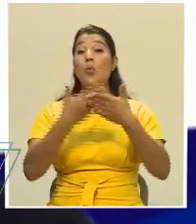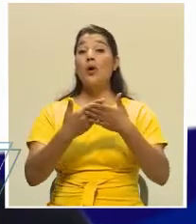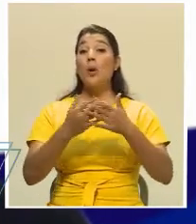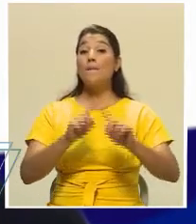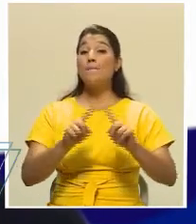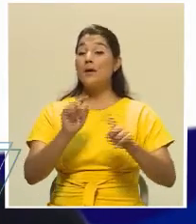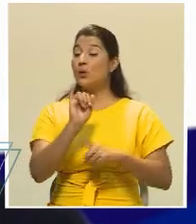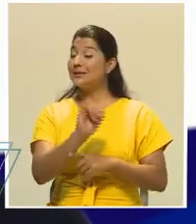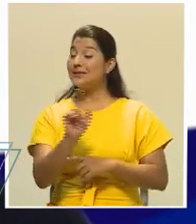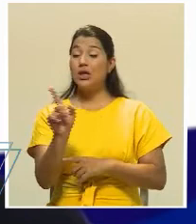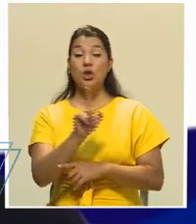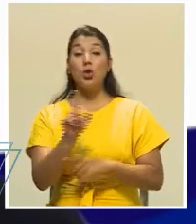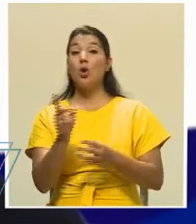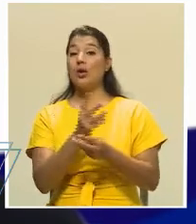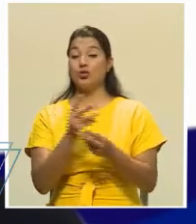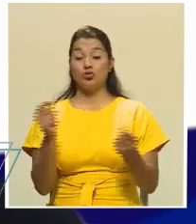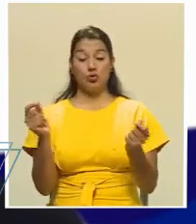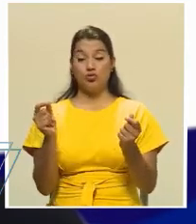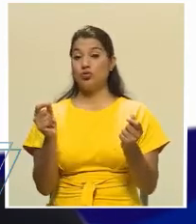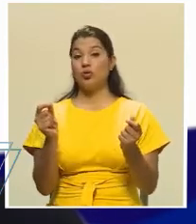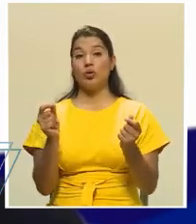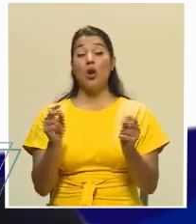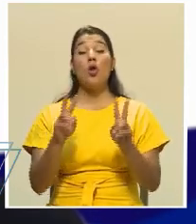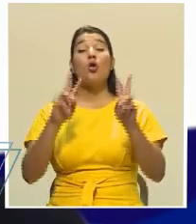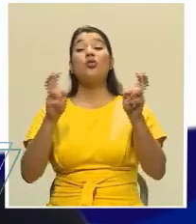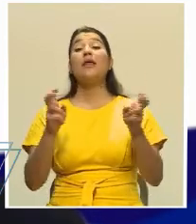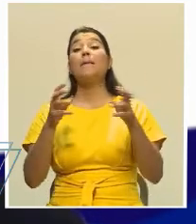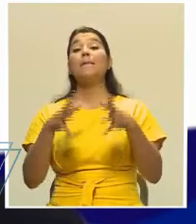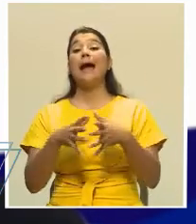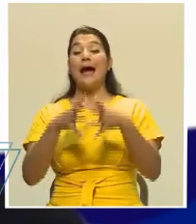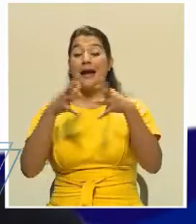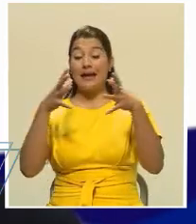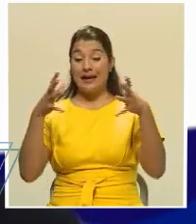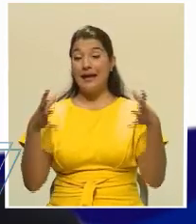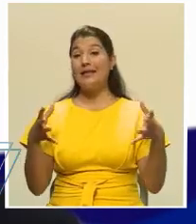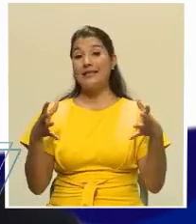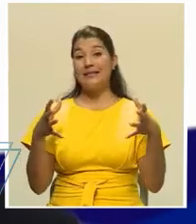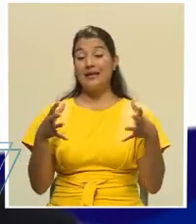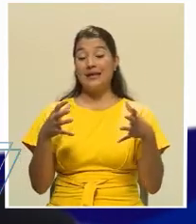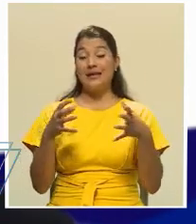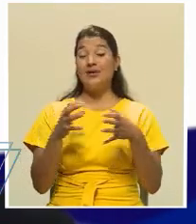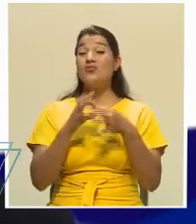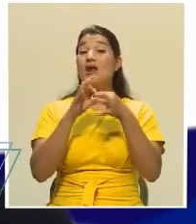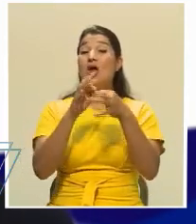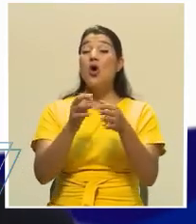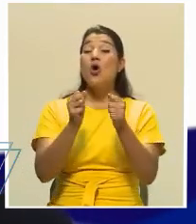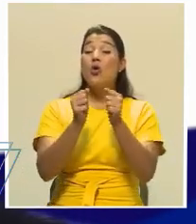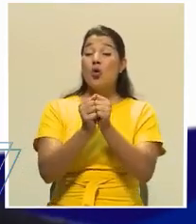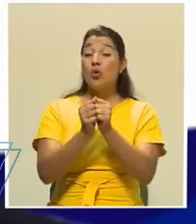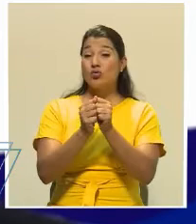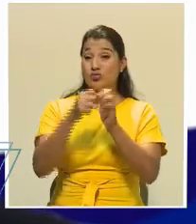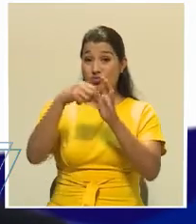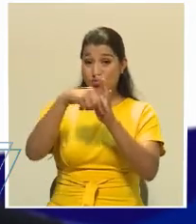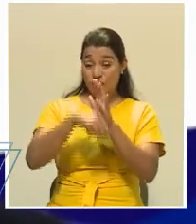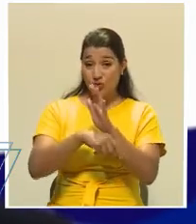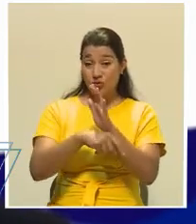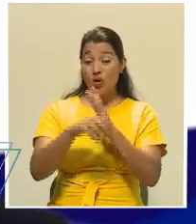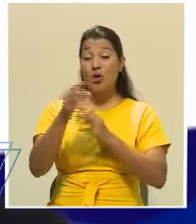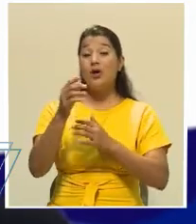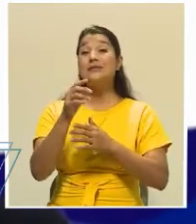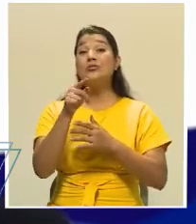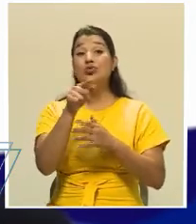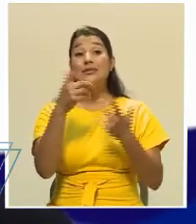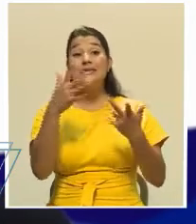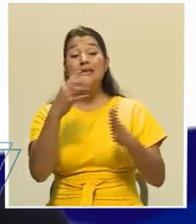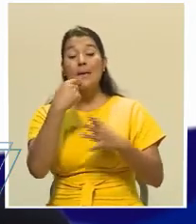es la solución. Los grandes temas de fondo que hay que corregir son algunos de los que usted